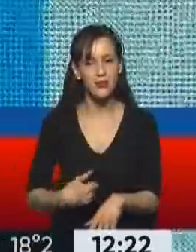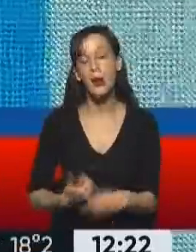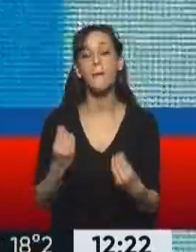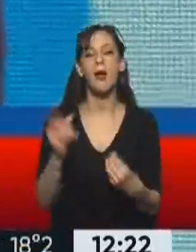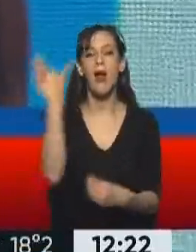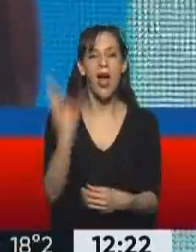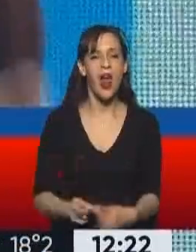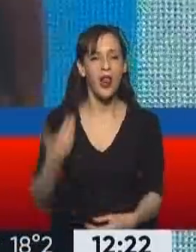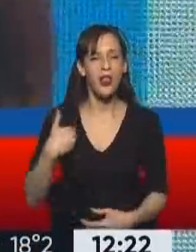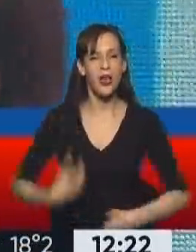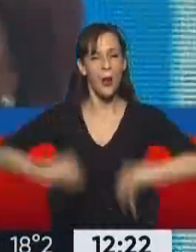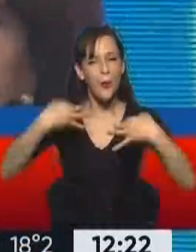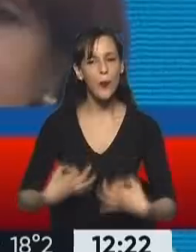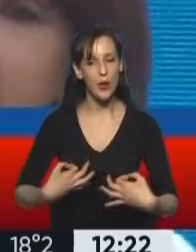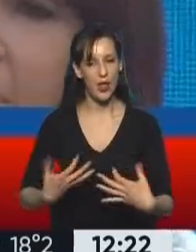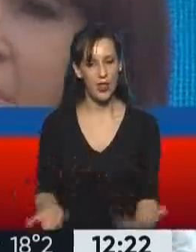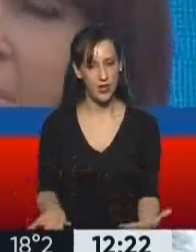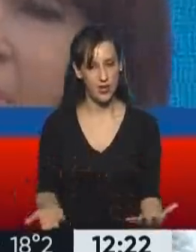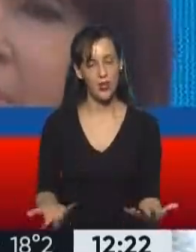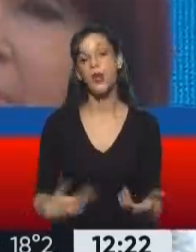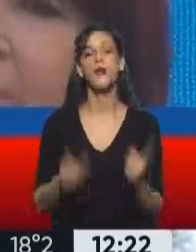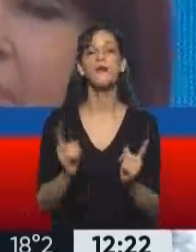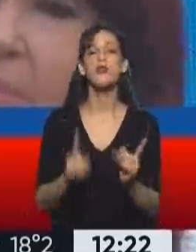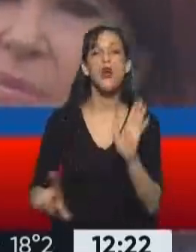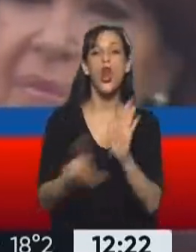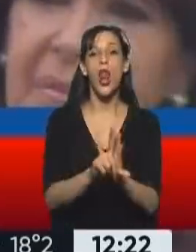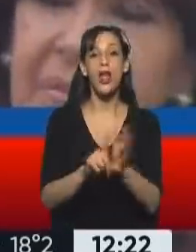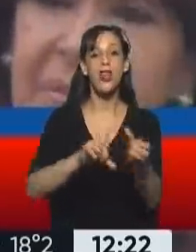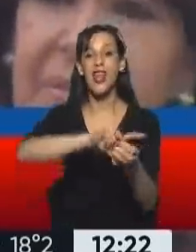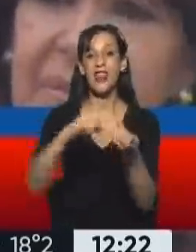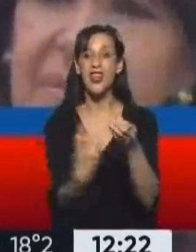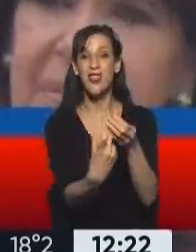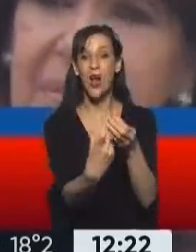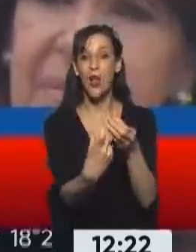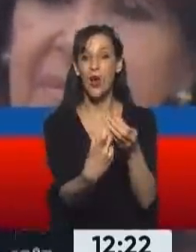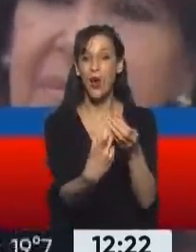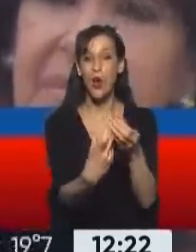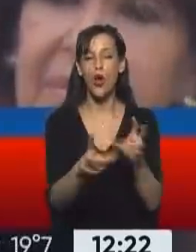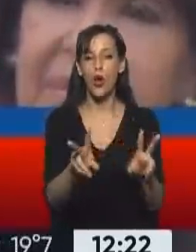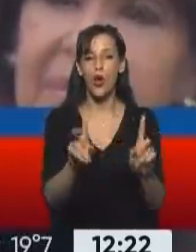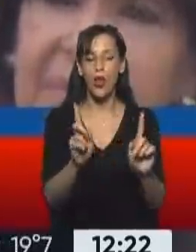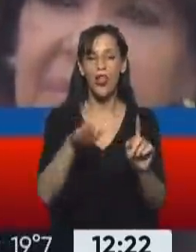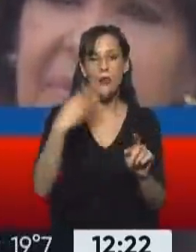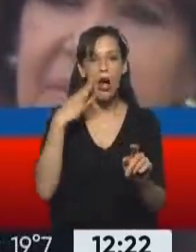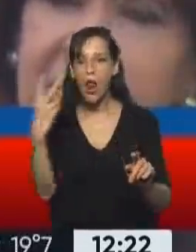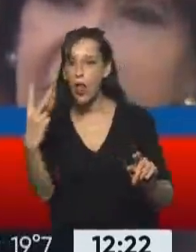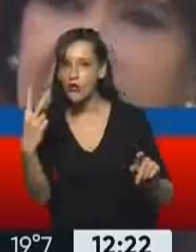país, para que estos episodios como la ley de etiquetado frontal no se repitan, para poder